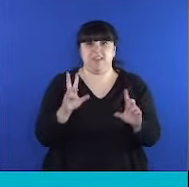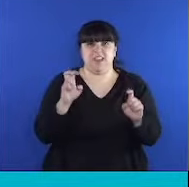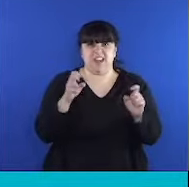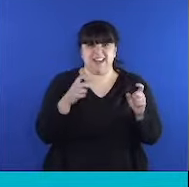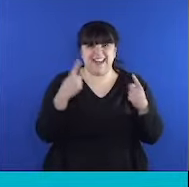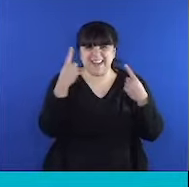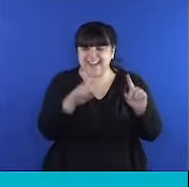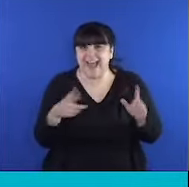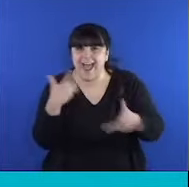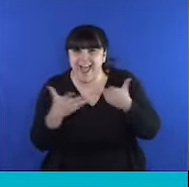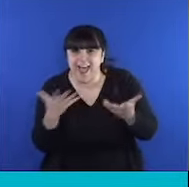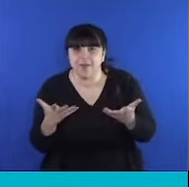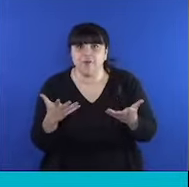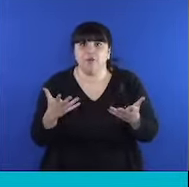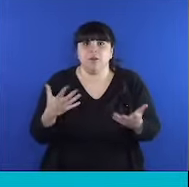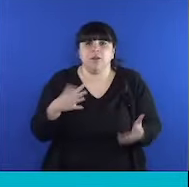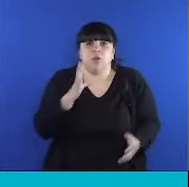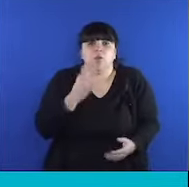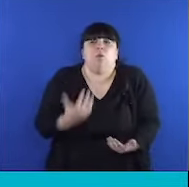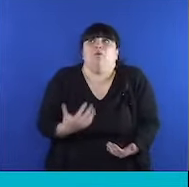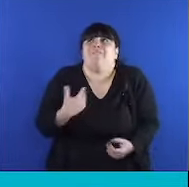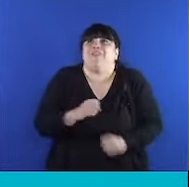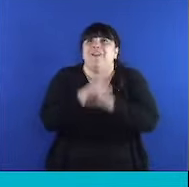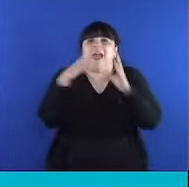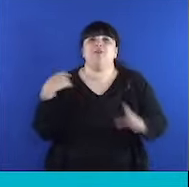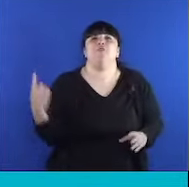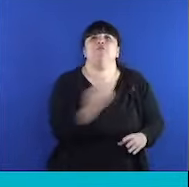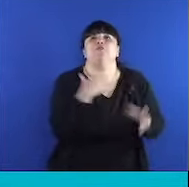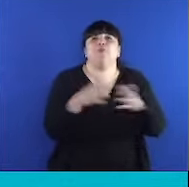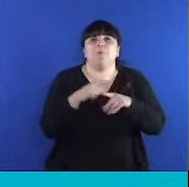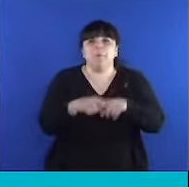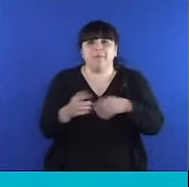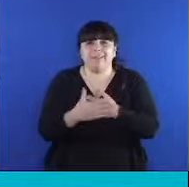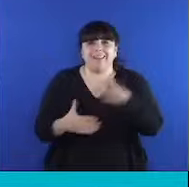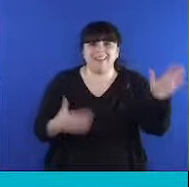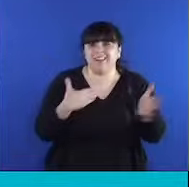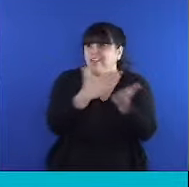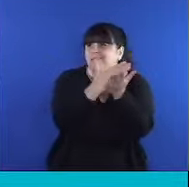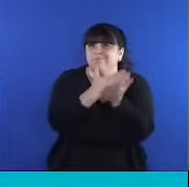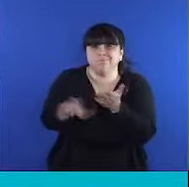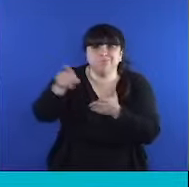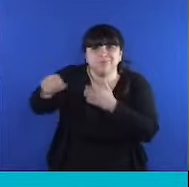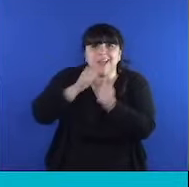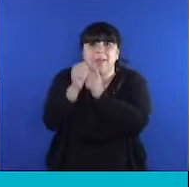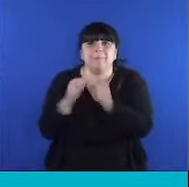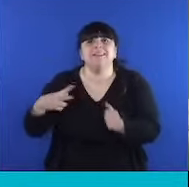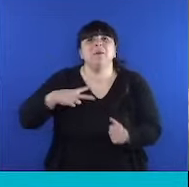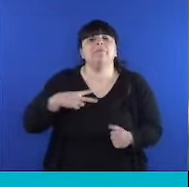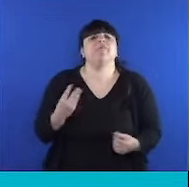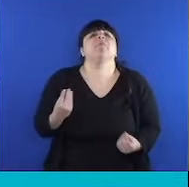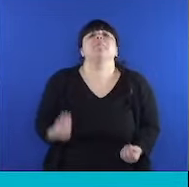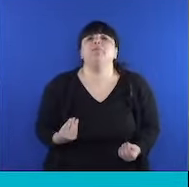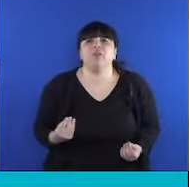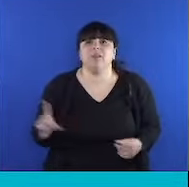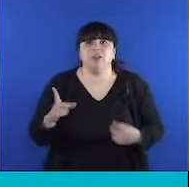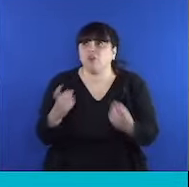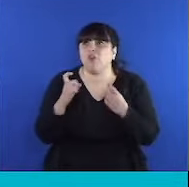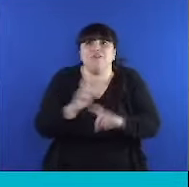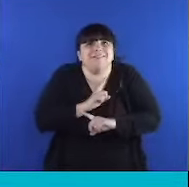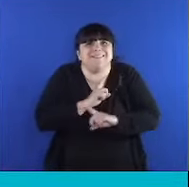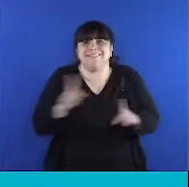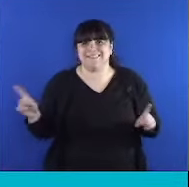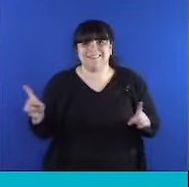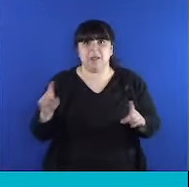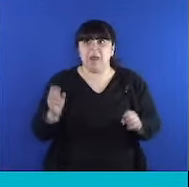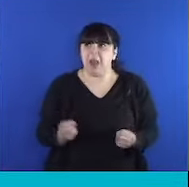eje. Es claro por qué rechazamos desde la izquierda esta plataforma de negocios privados, que es completamente innecesaria para atender